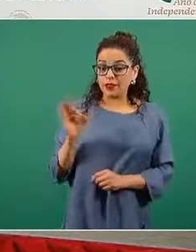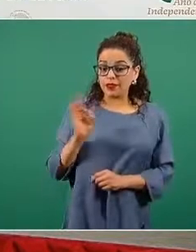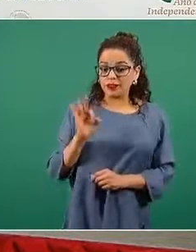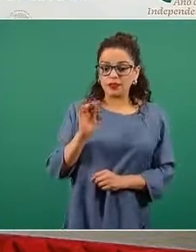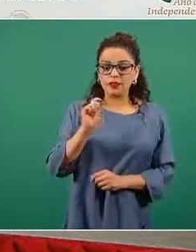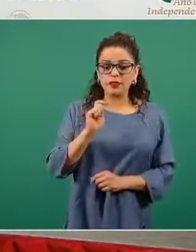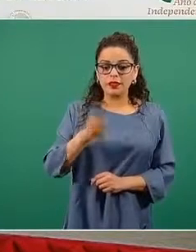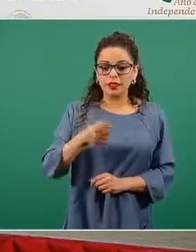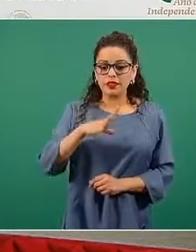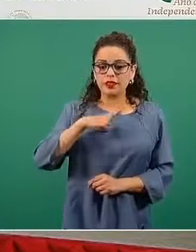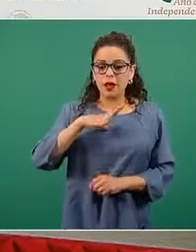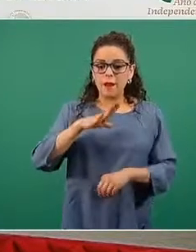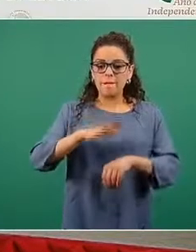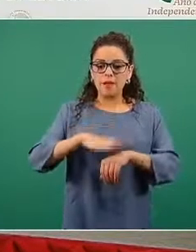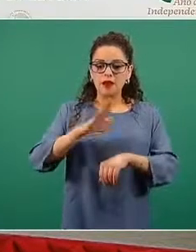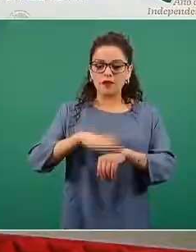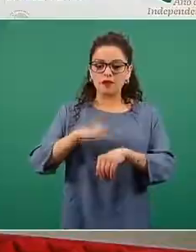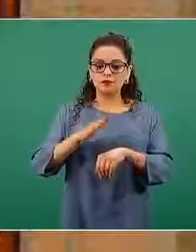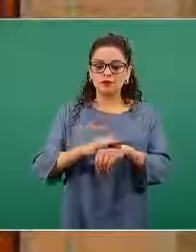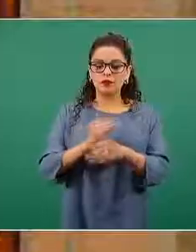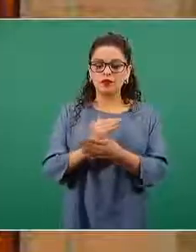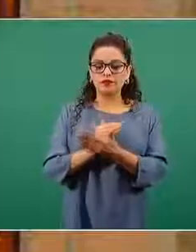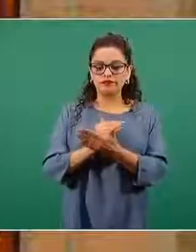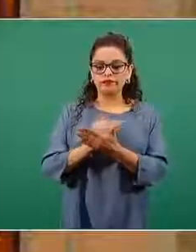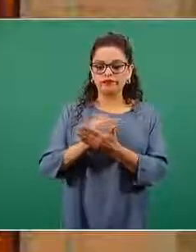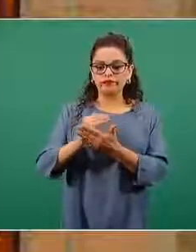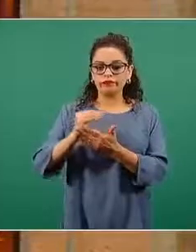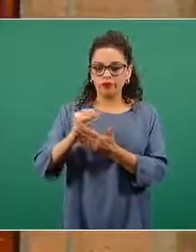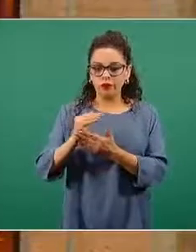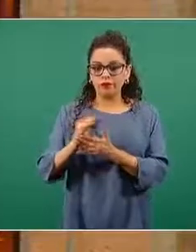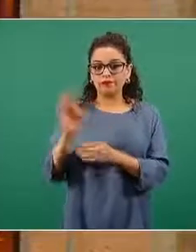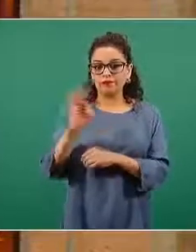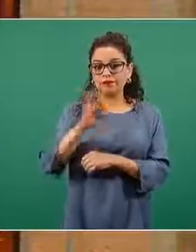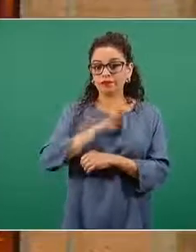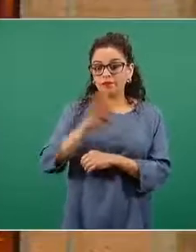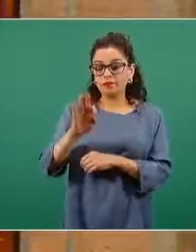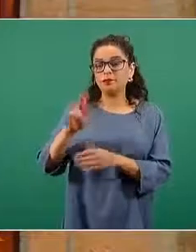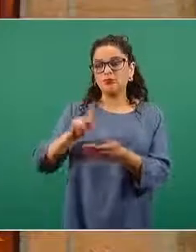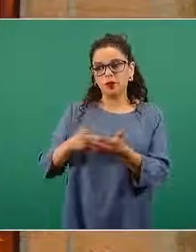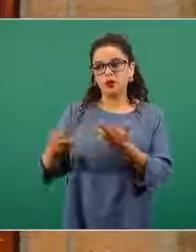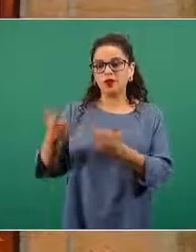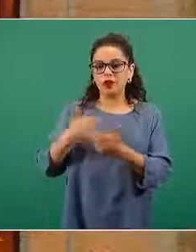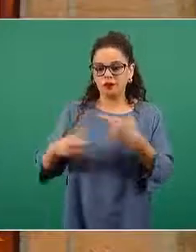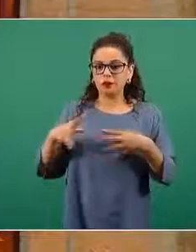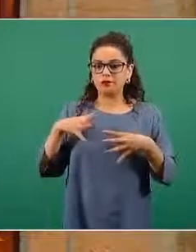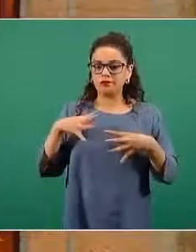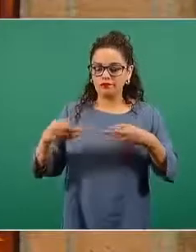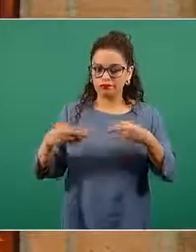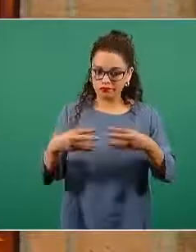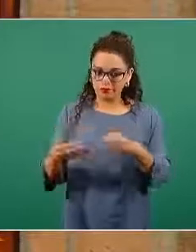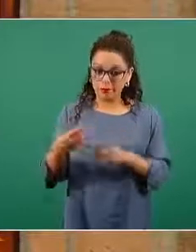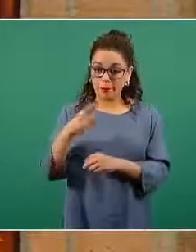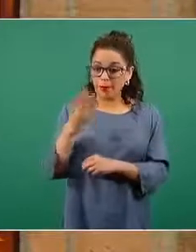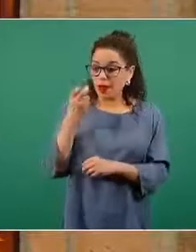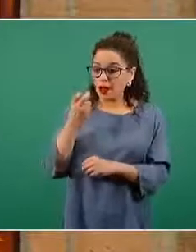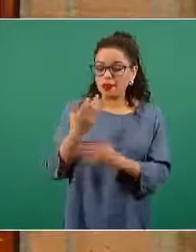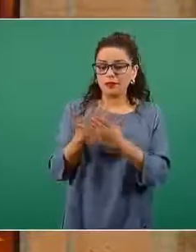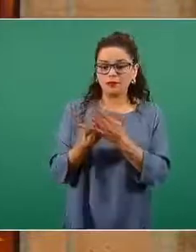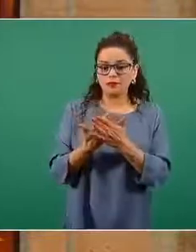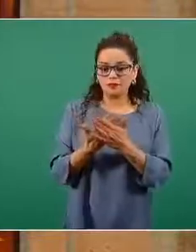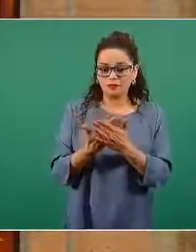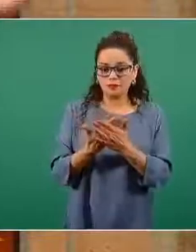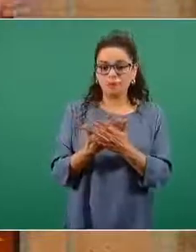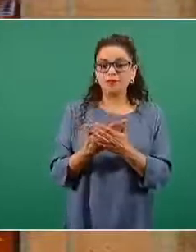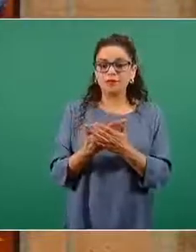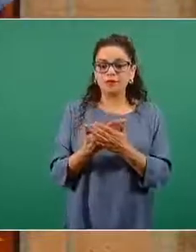un incremento o ante el inicio de un nuevo rebrote es posible. Sin embargo, esto solo podrá ser evidenciado en